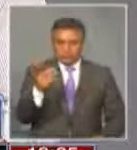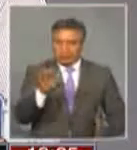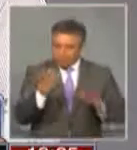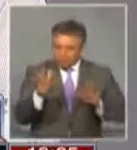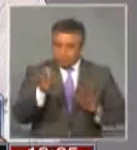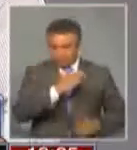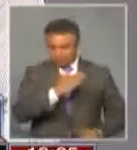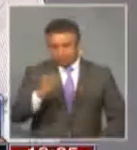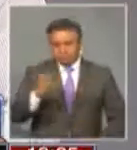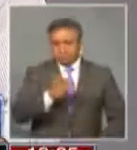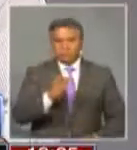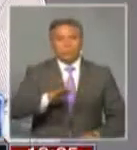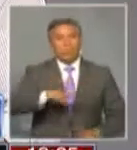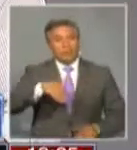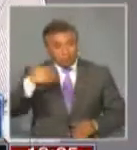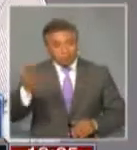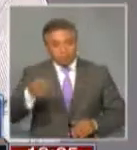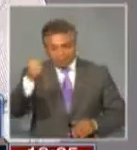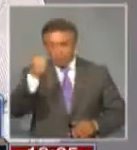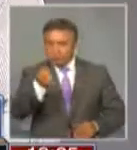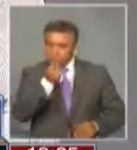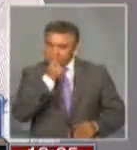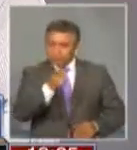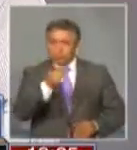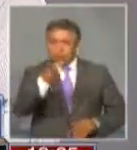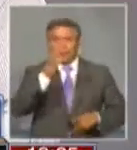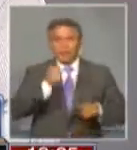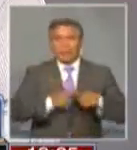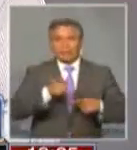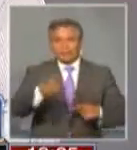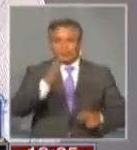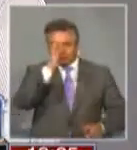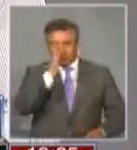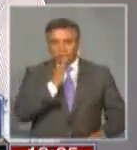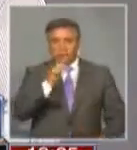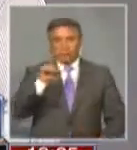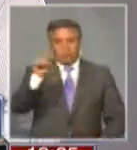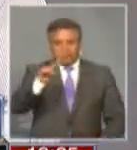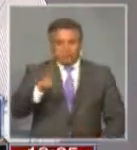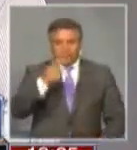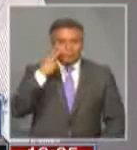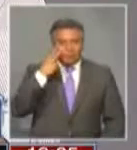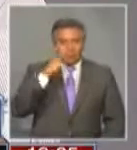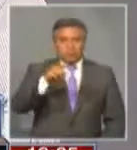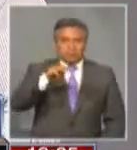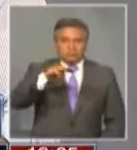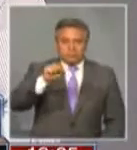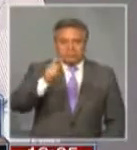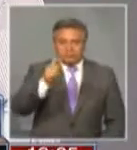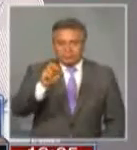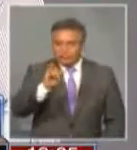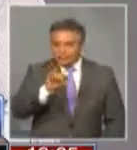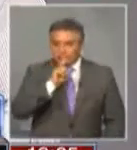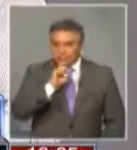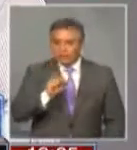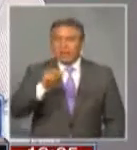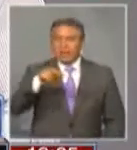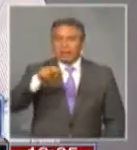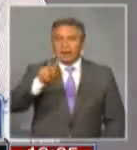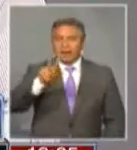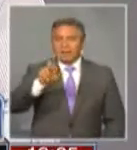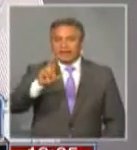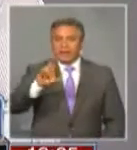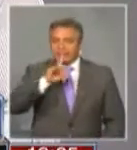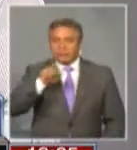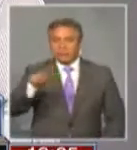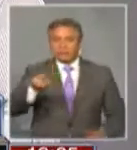de eso hay una denuncia de una exfuncionaria del Servicio de Impuestos Internos, Marisa Navarrete, que trabajaba en la subdirección jurídica